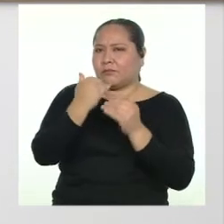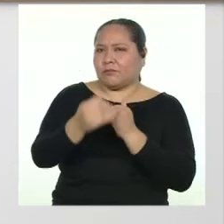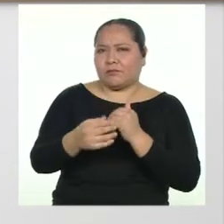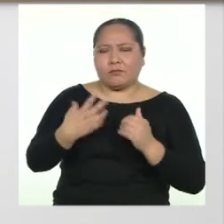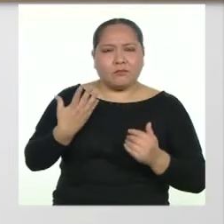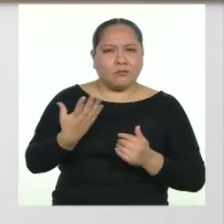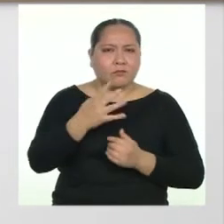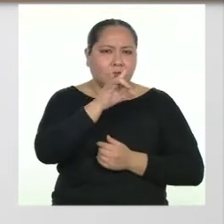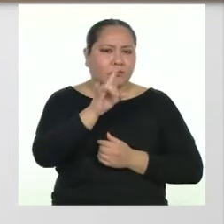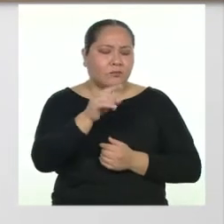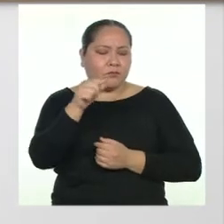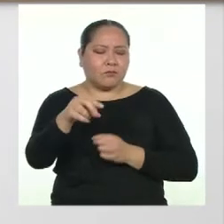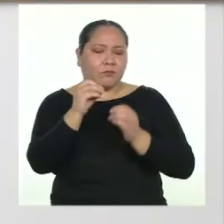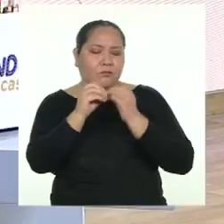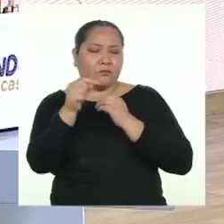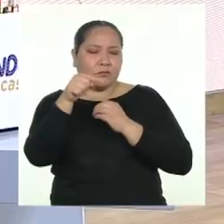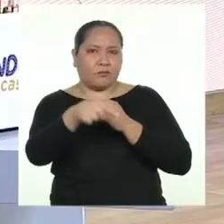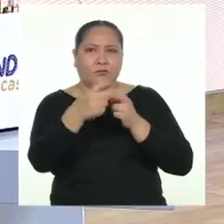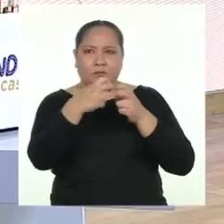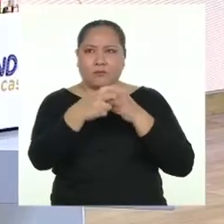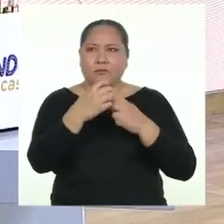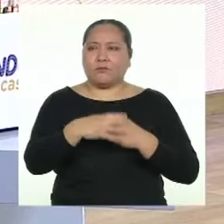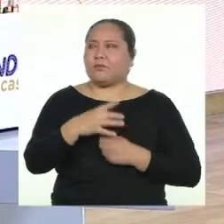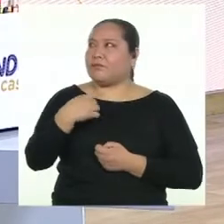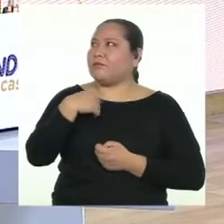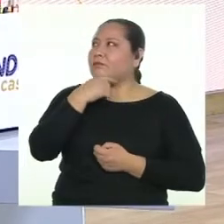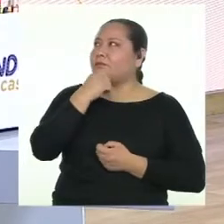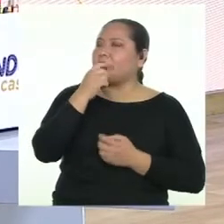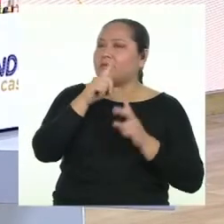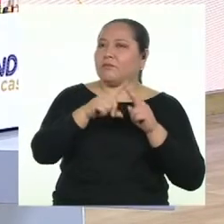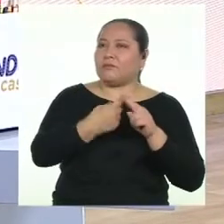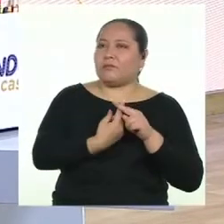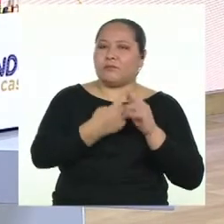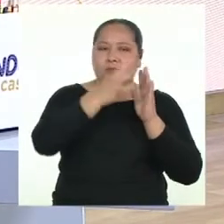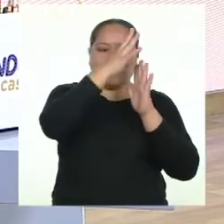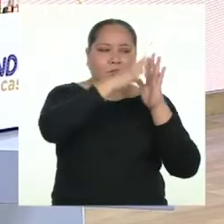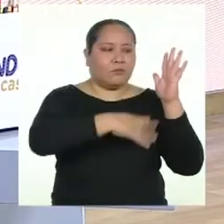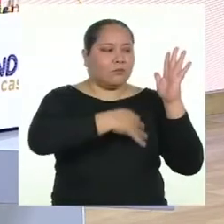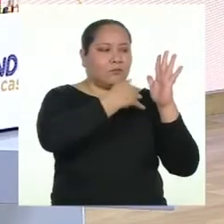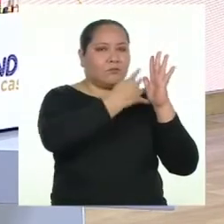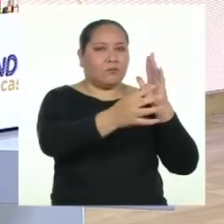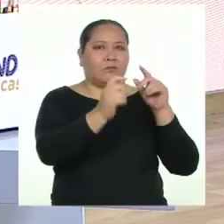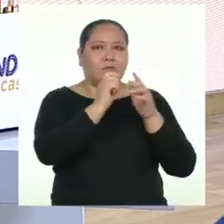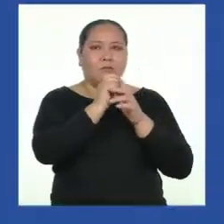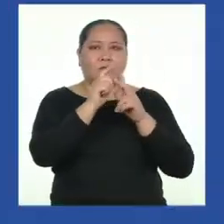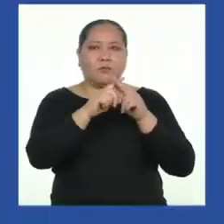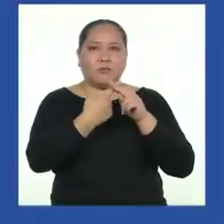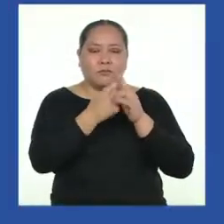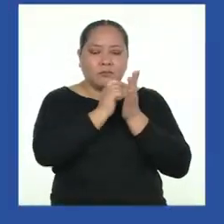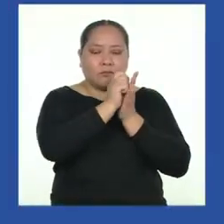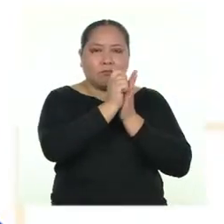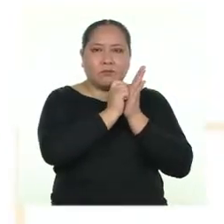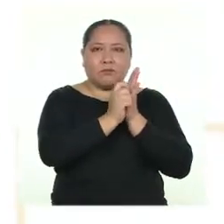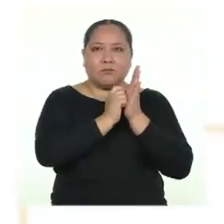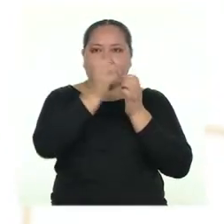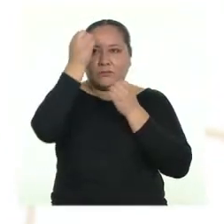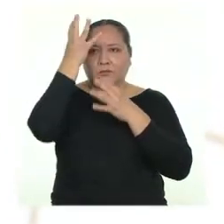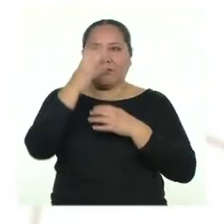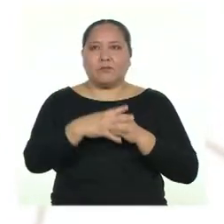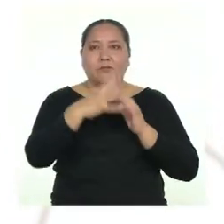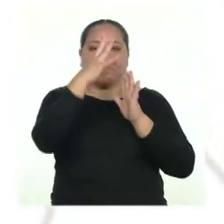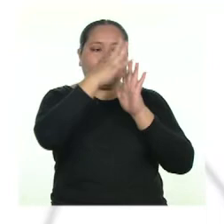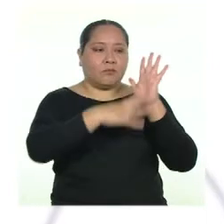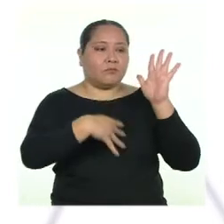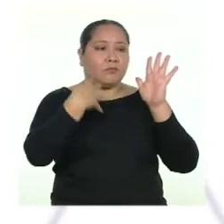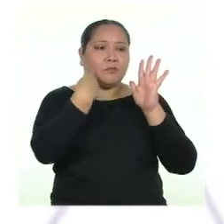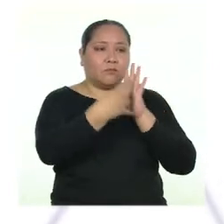para resolver esta situación? A mí me gusta empezar con una tabla y escribir los datos que conozco. Las tablas son